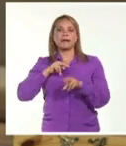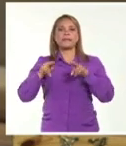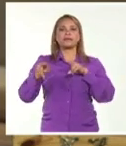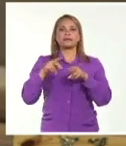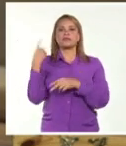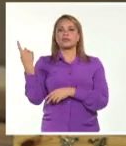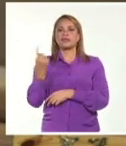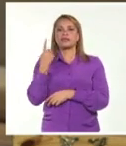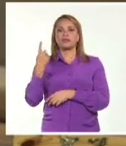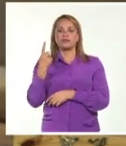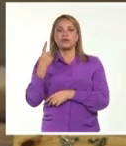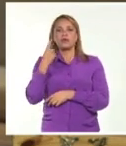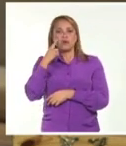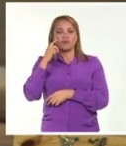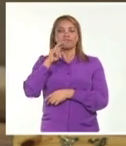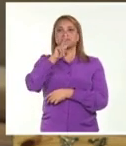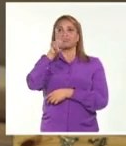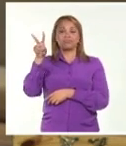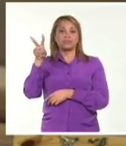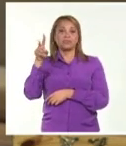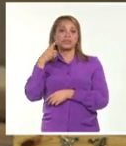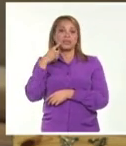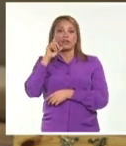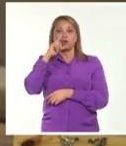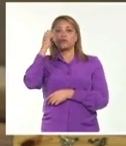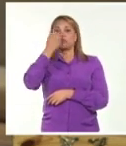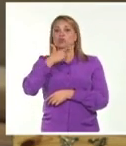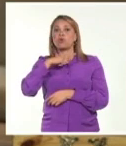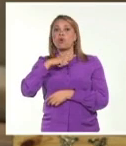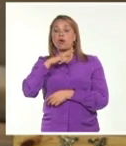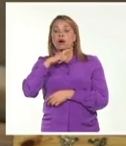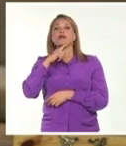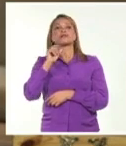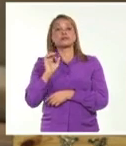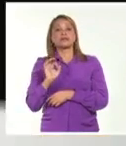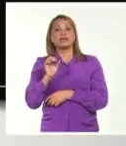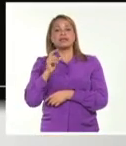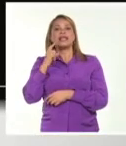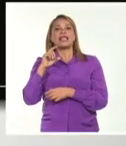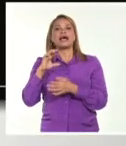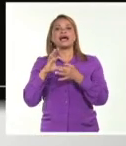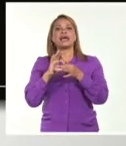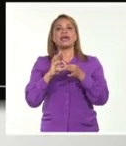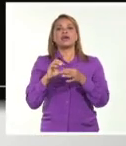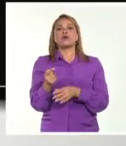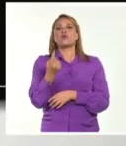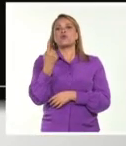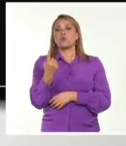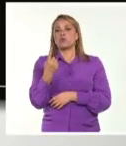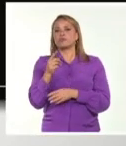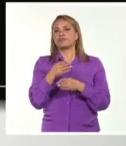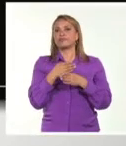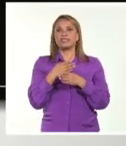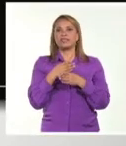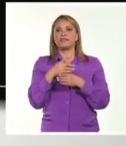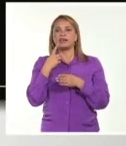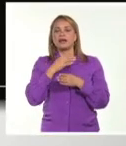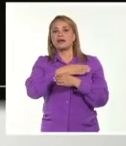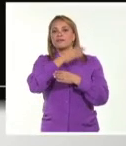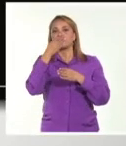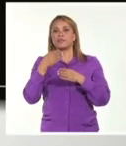Nacional Oceánica y Atmosférica, NOAA por sus siglas en inglés, fue la G1. Esto significa, en una escala hasta el